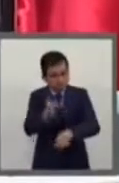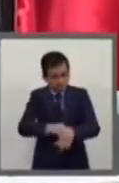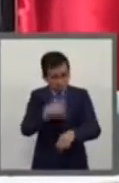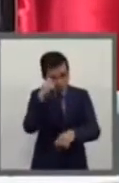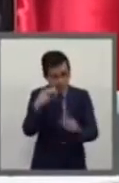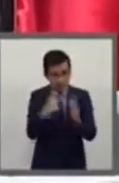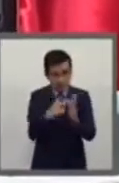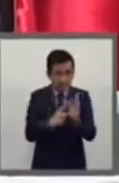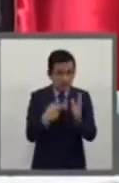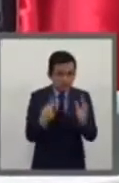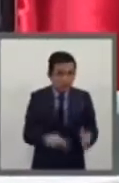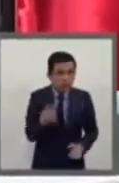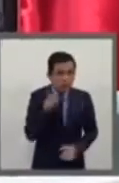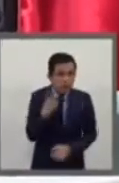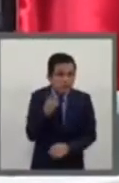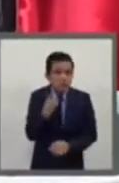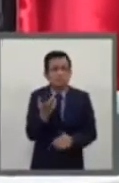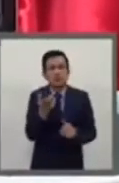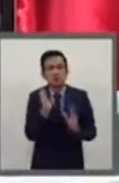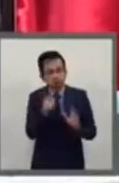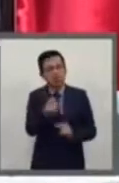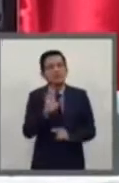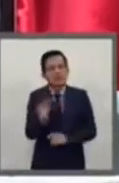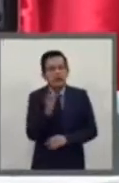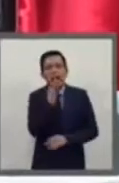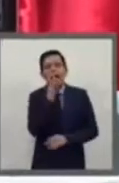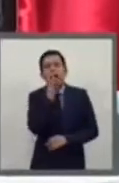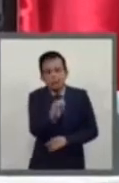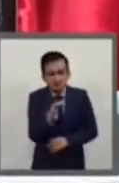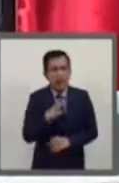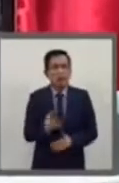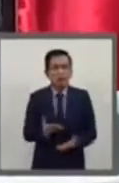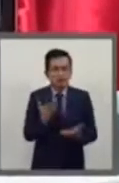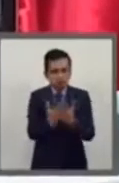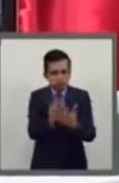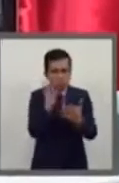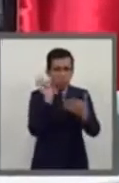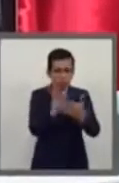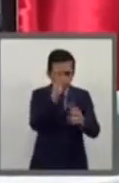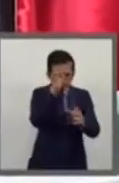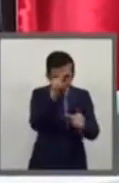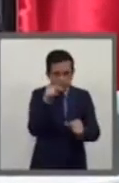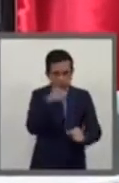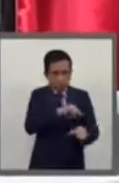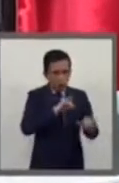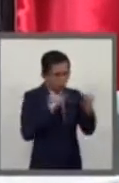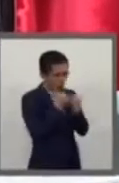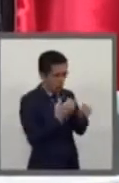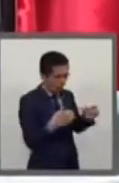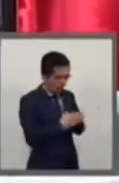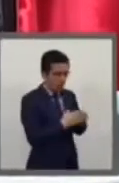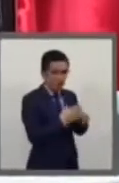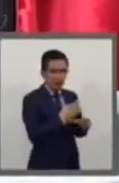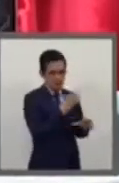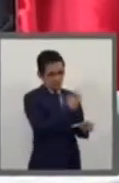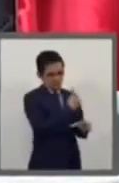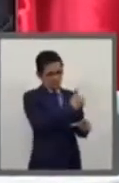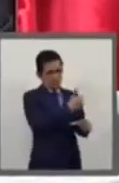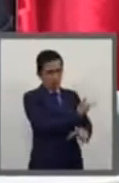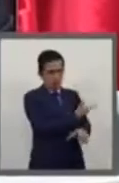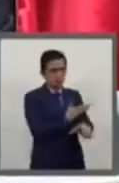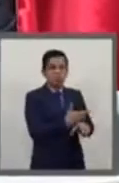reglamento de la Cámara. Dejen, por favor. Ya anunció usted que va a presentar un punto de acuerdo y la Junta de Coordinación Política hará lo propio en su